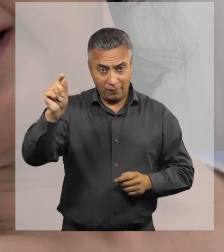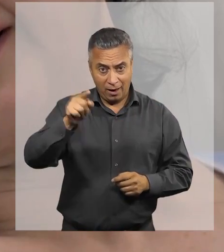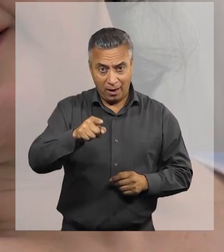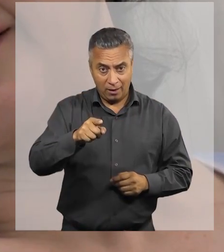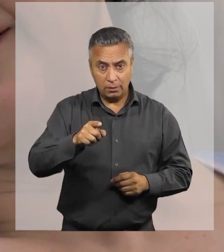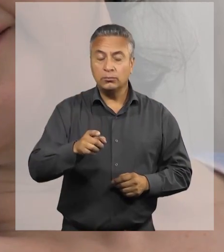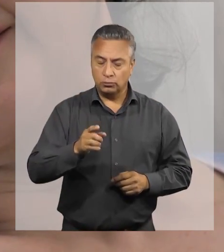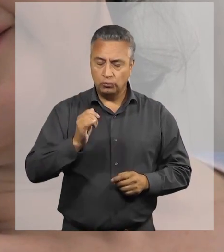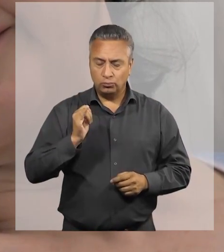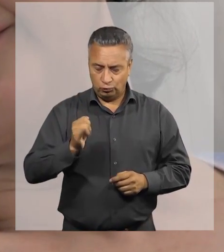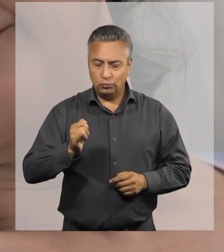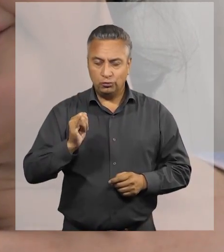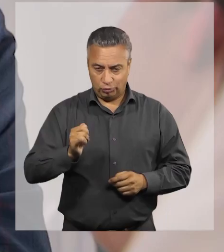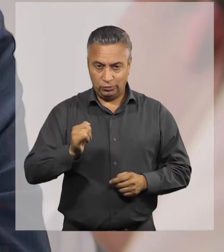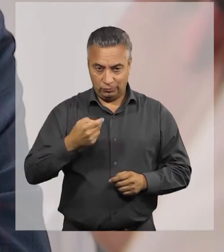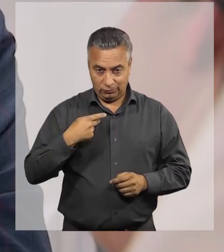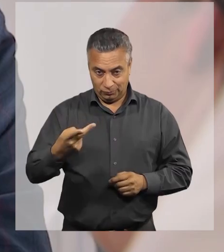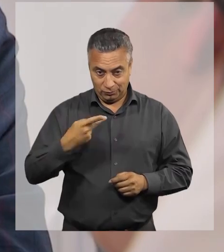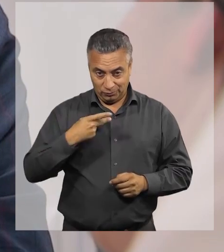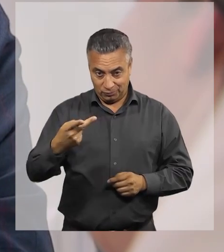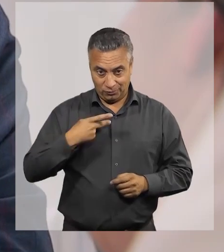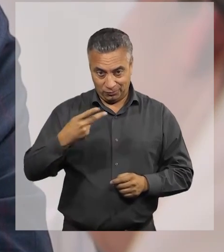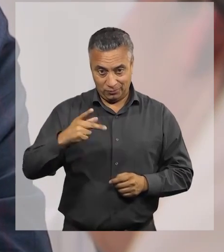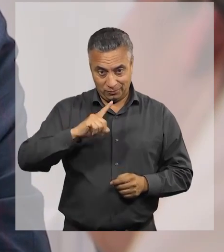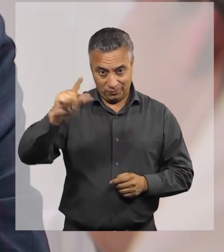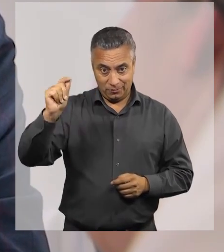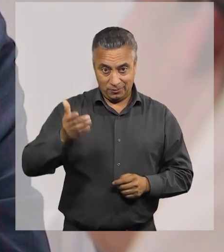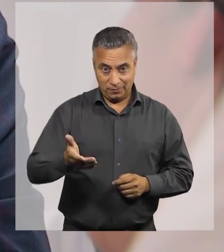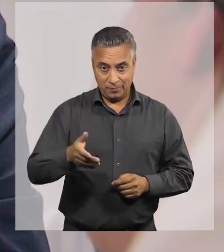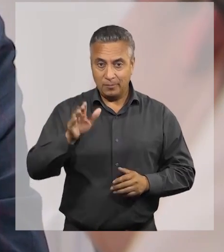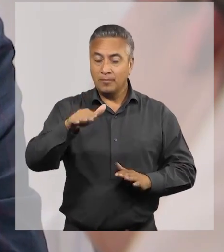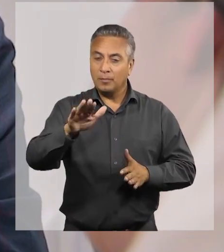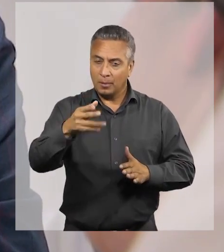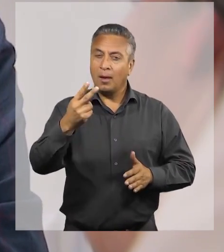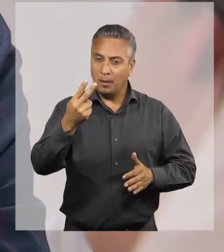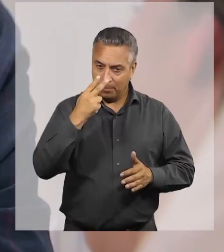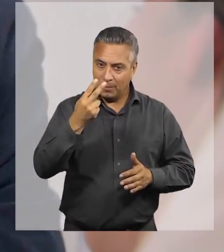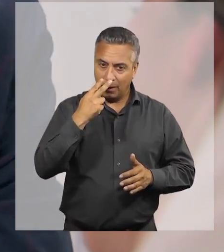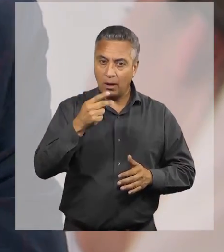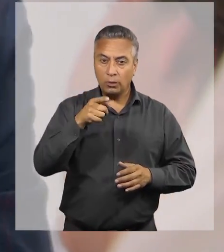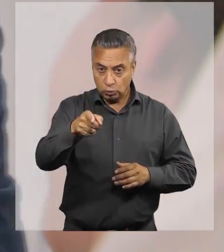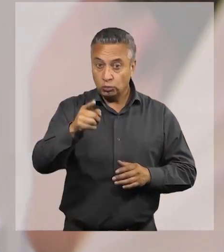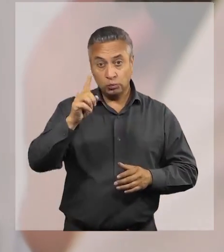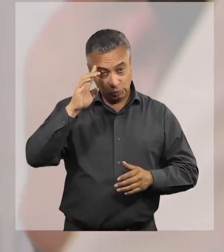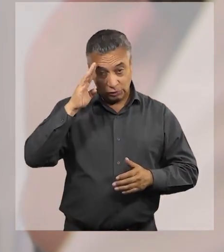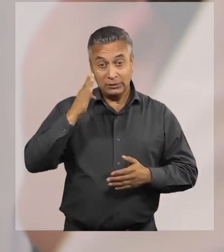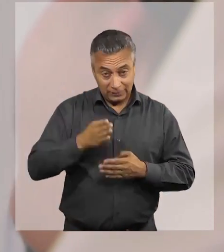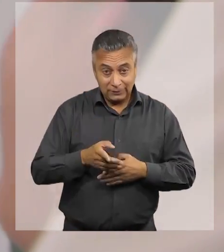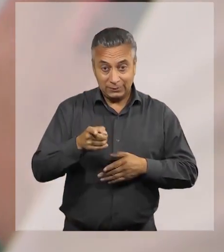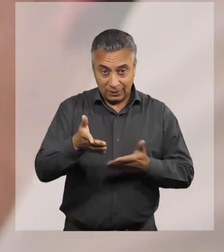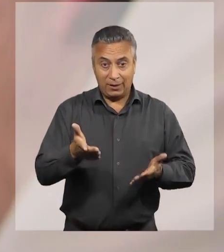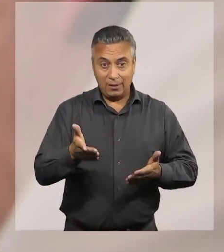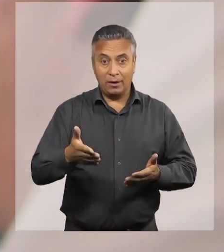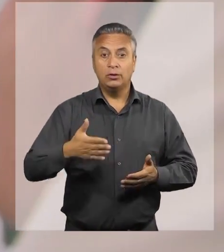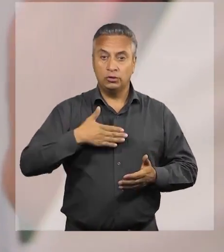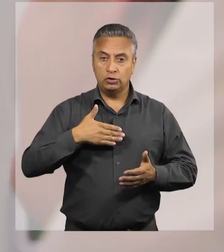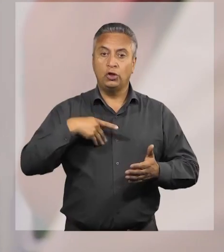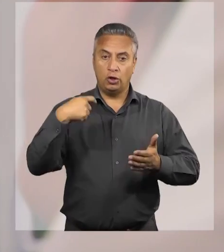¿Te vas a ir? Sí. ¿Contigo? Oye, mira, escúchame una cosa. Si tú te